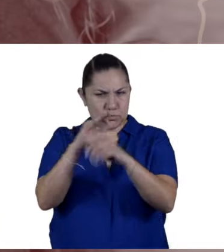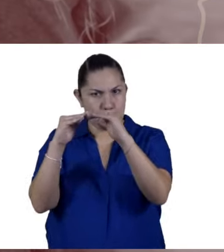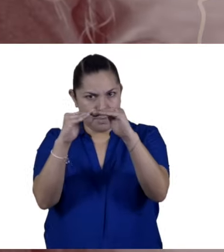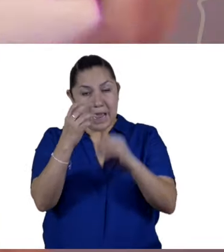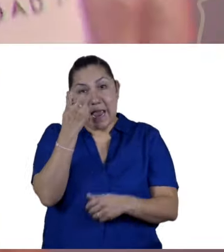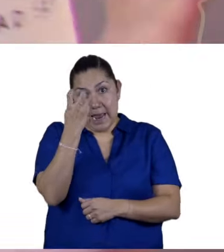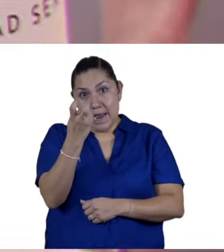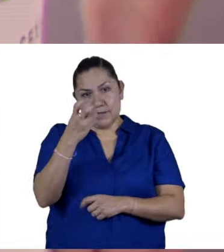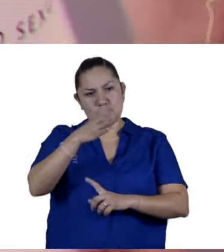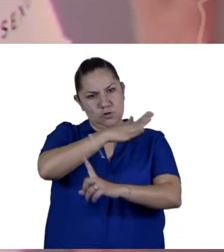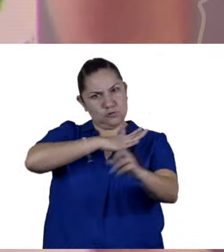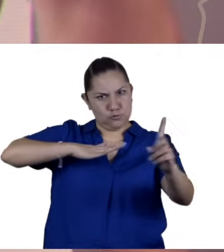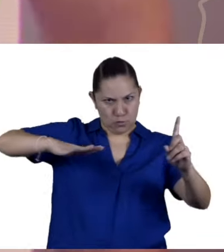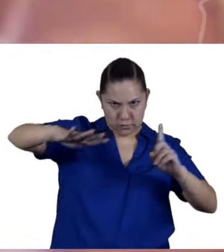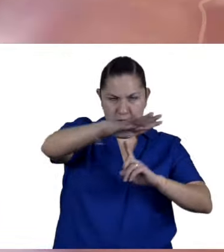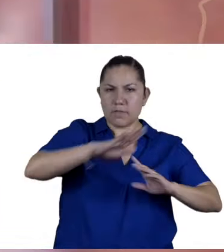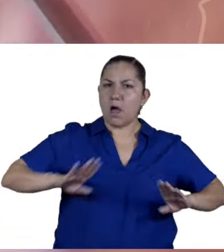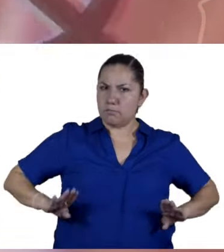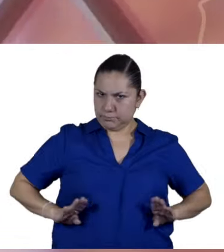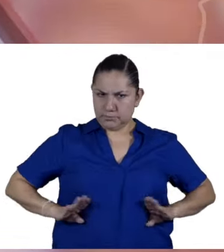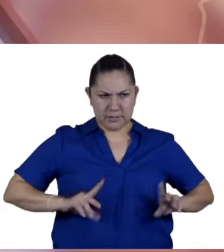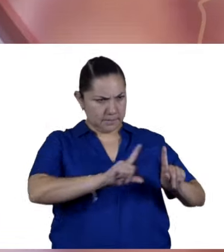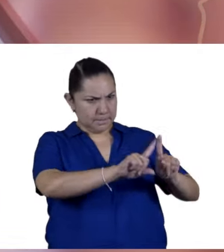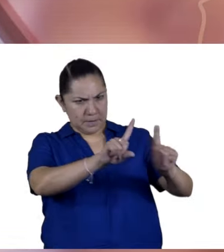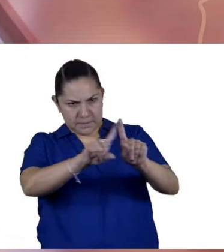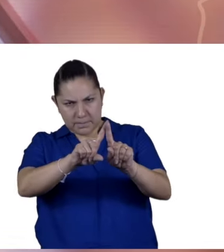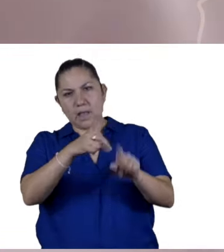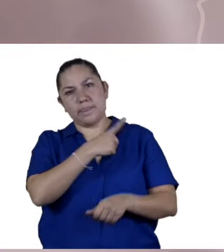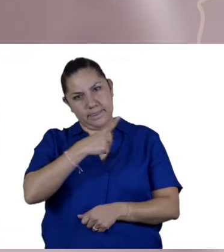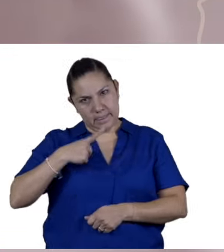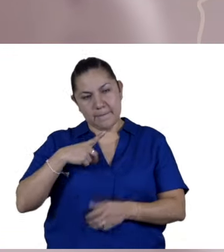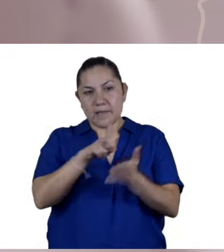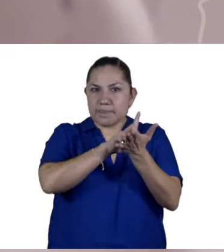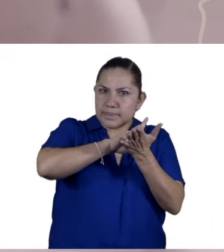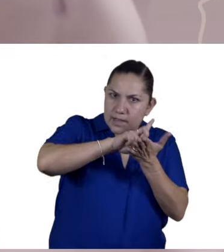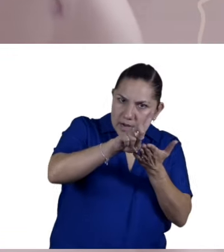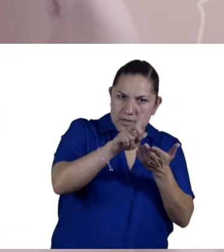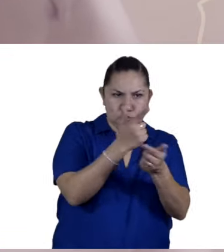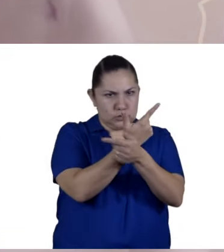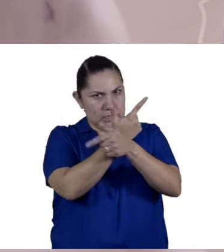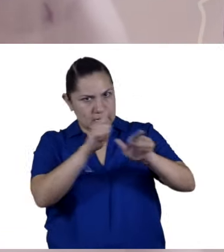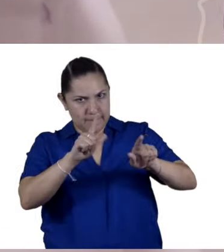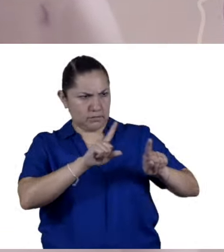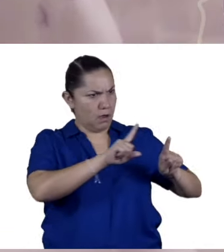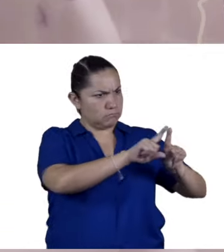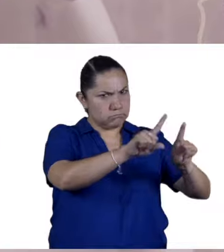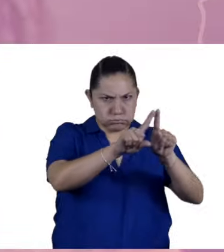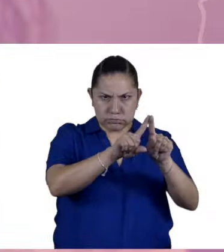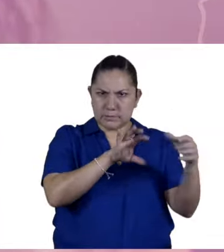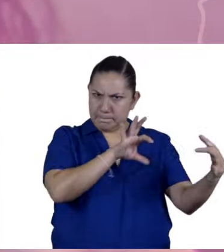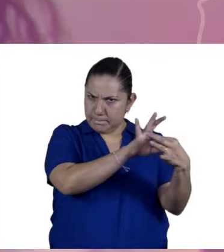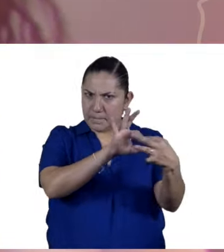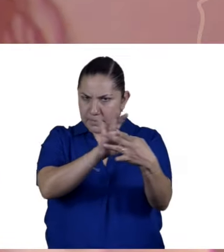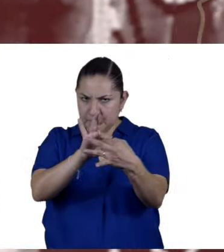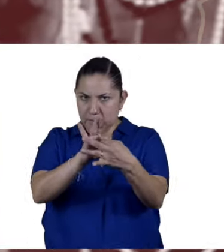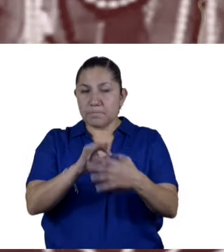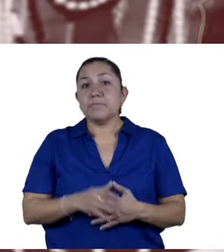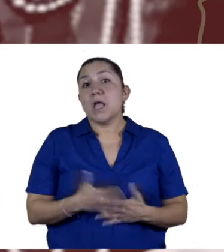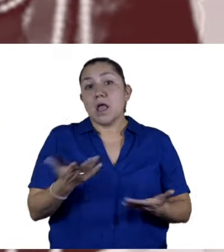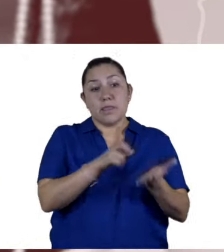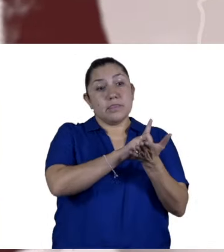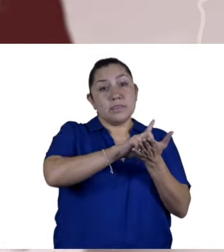diversificarse y permita nuevos derechos y libertades a aquellos que las exigen. Brindando un